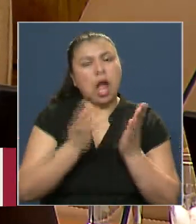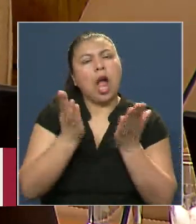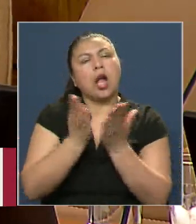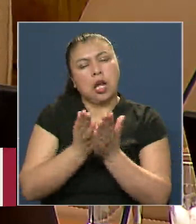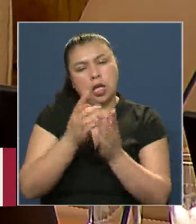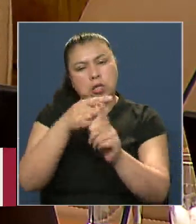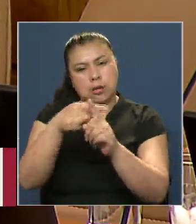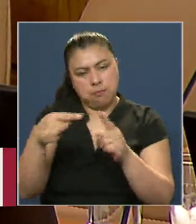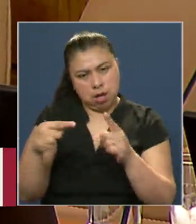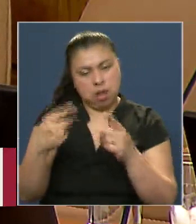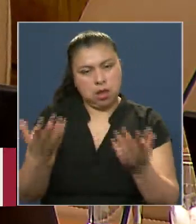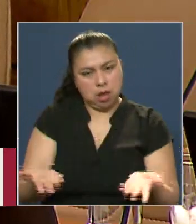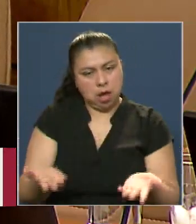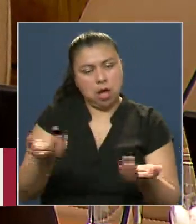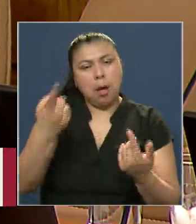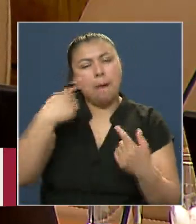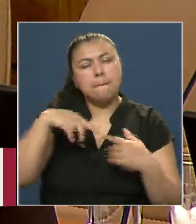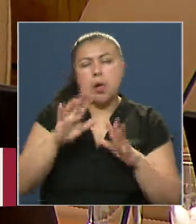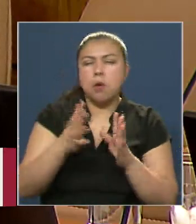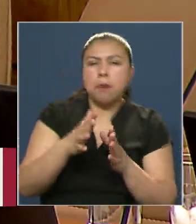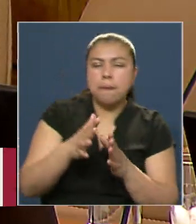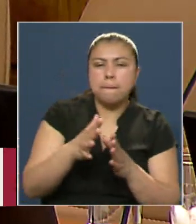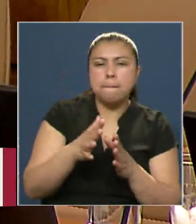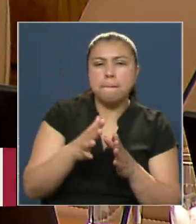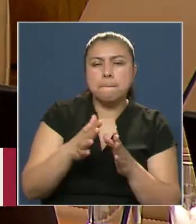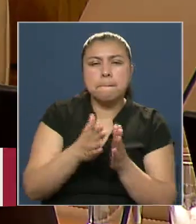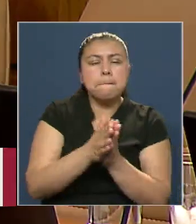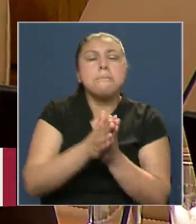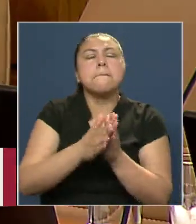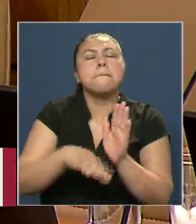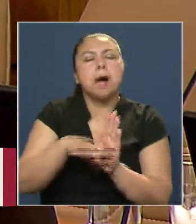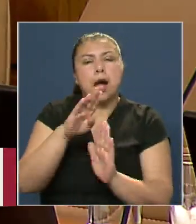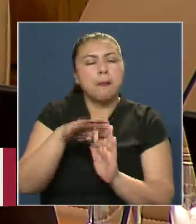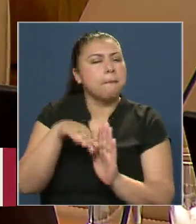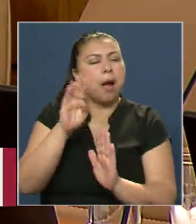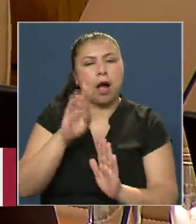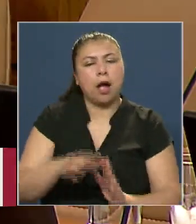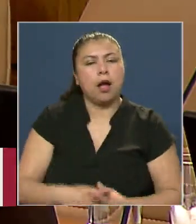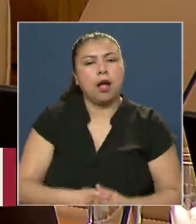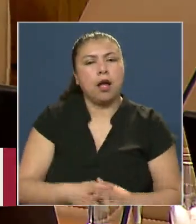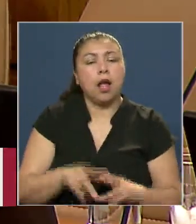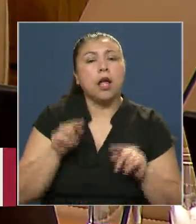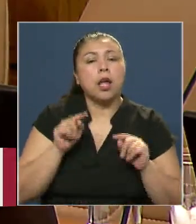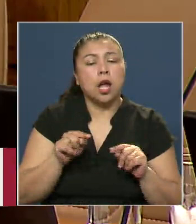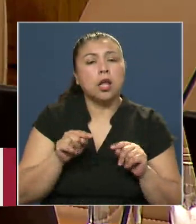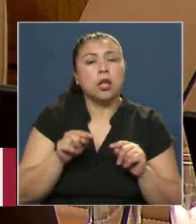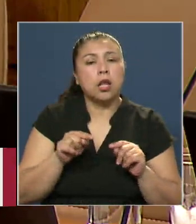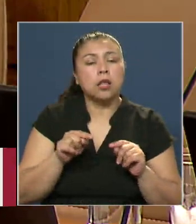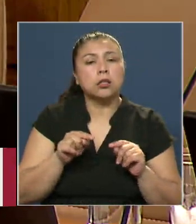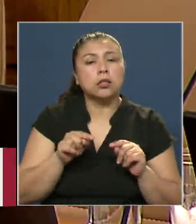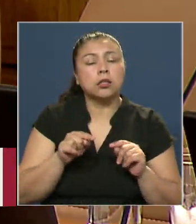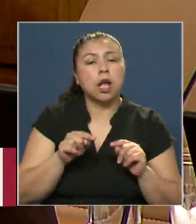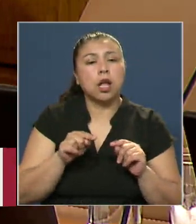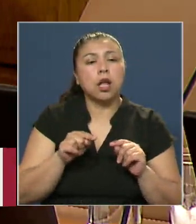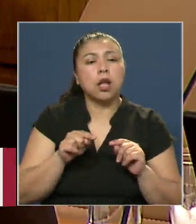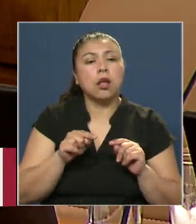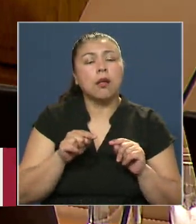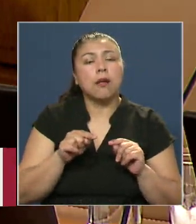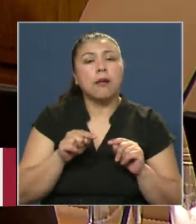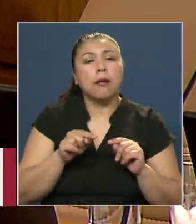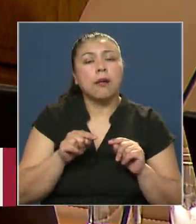media, pero abarca más que ellos. Y desde ese punto de vista, señor